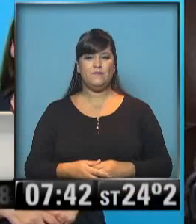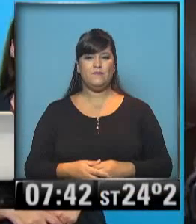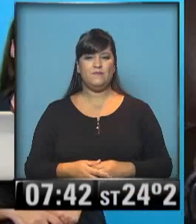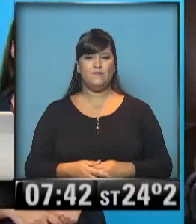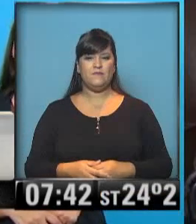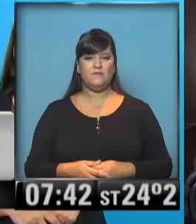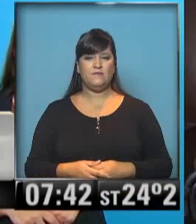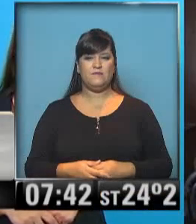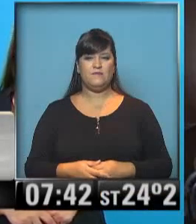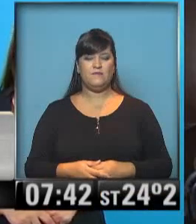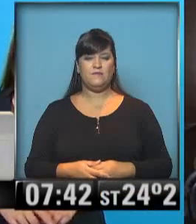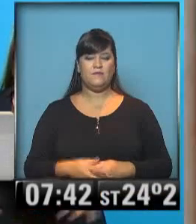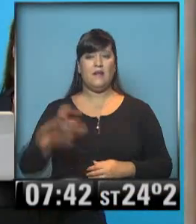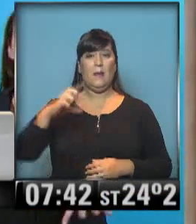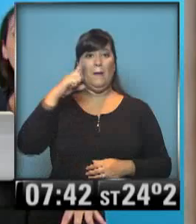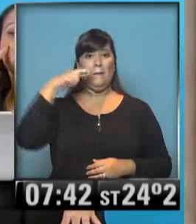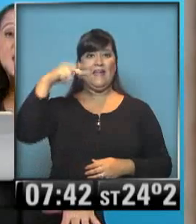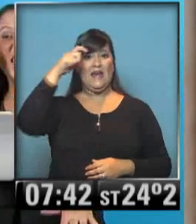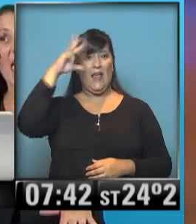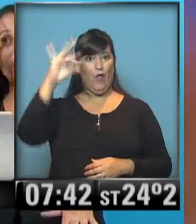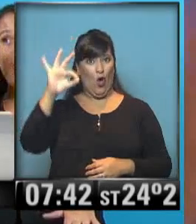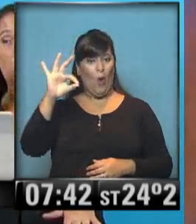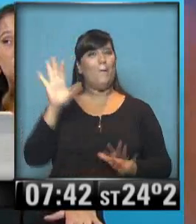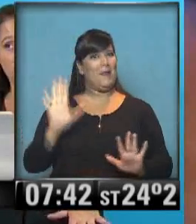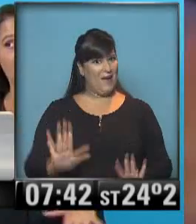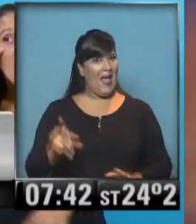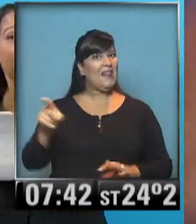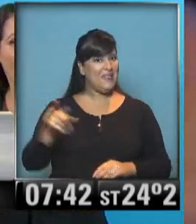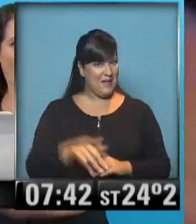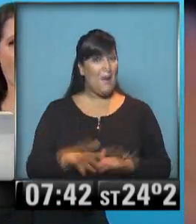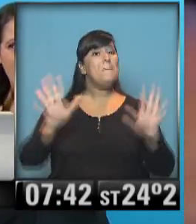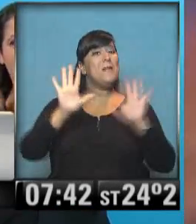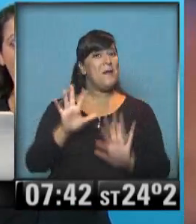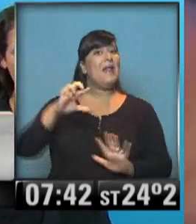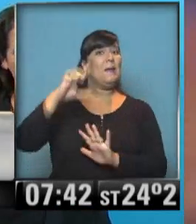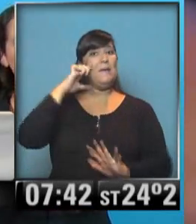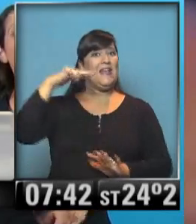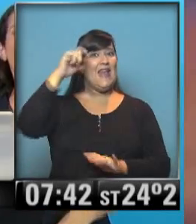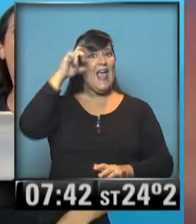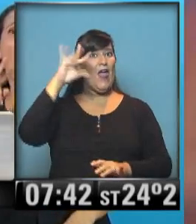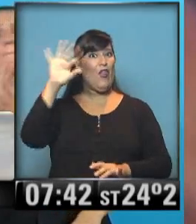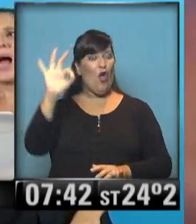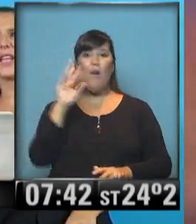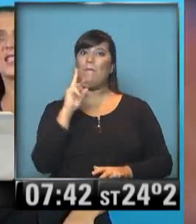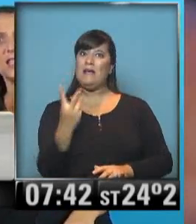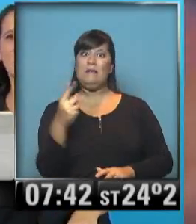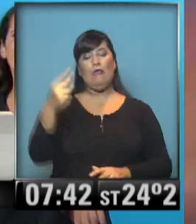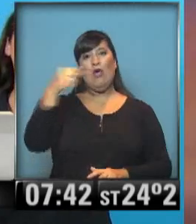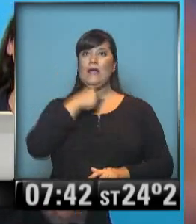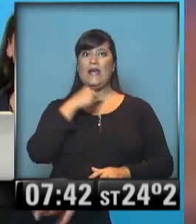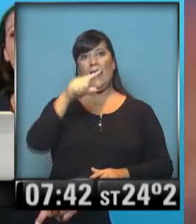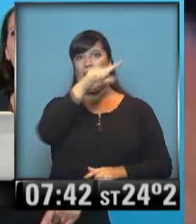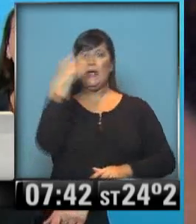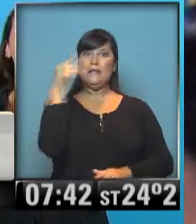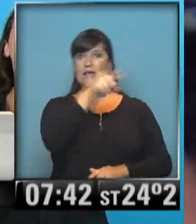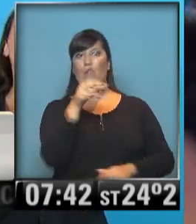acosa Pinedo preparate Mira vos preparate Pinedo vos con ese apellido estando los ferrocarriles no sé